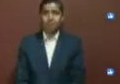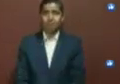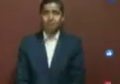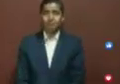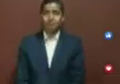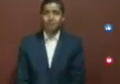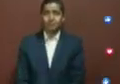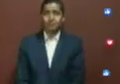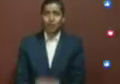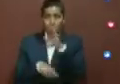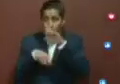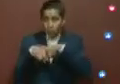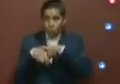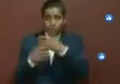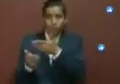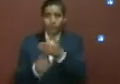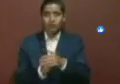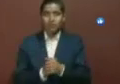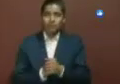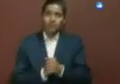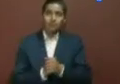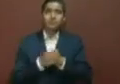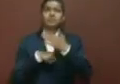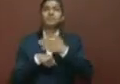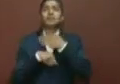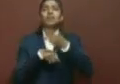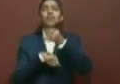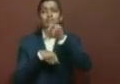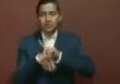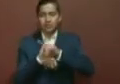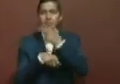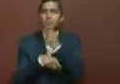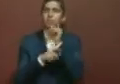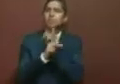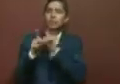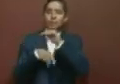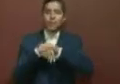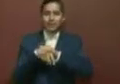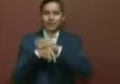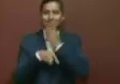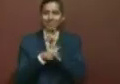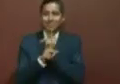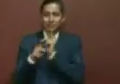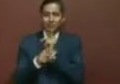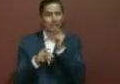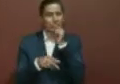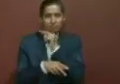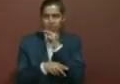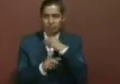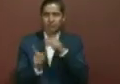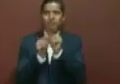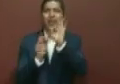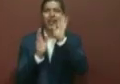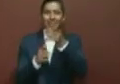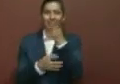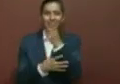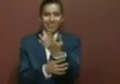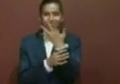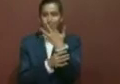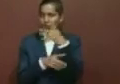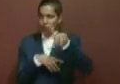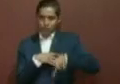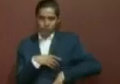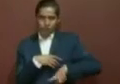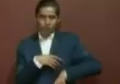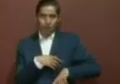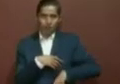Sí. Okay. ¿Cómo se diga, gobernador? Buenos días, amigas y amigos. Muy rápido, ya como lo comentó el gobernador, bueno,